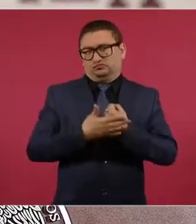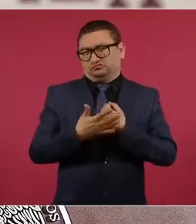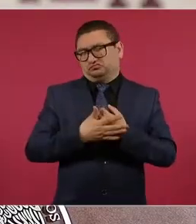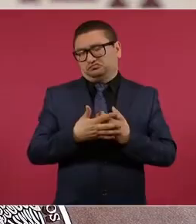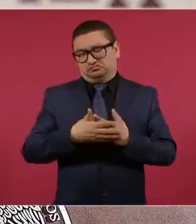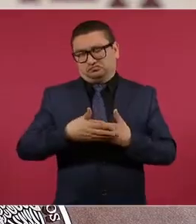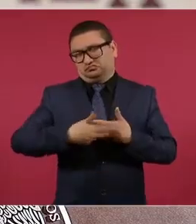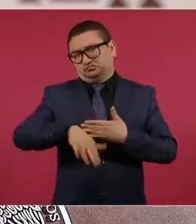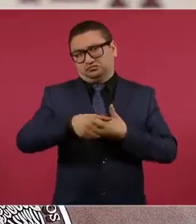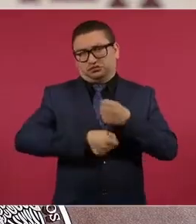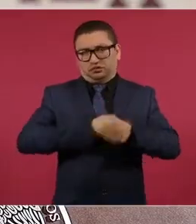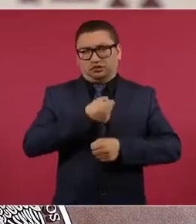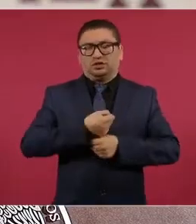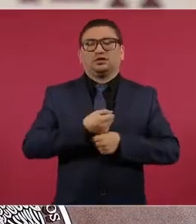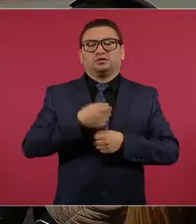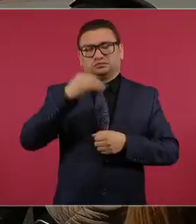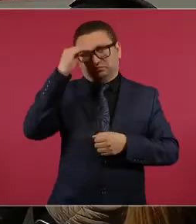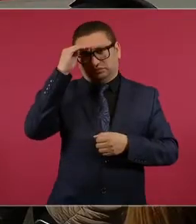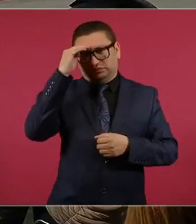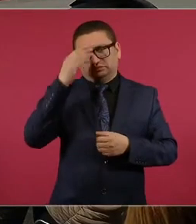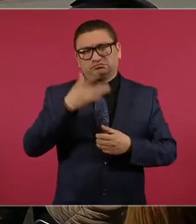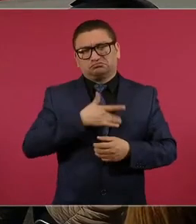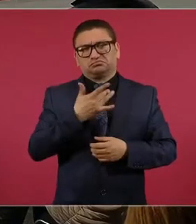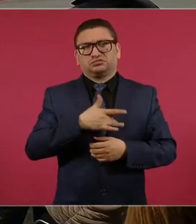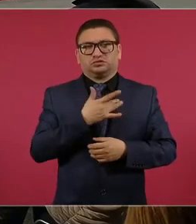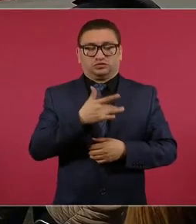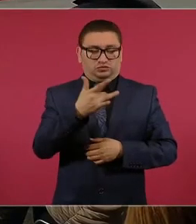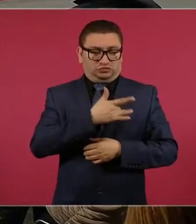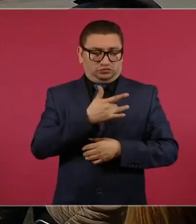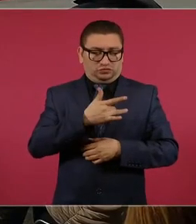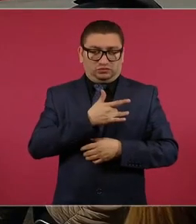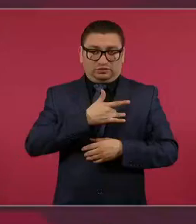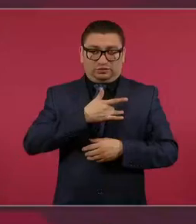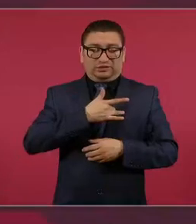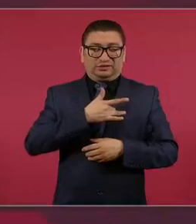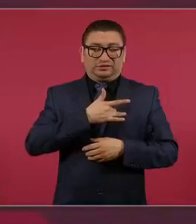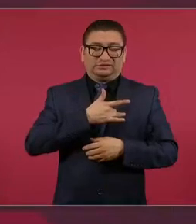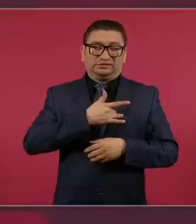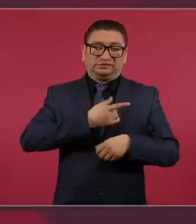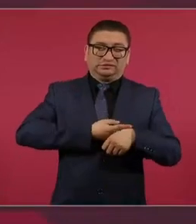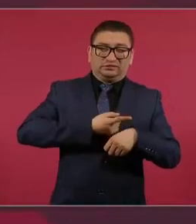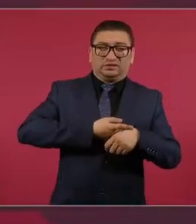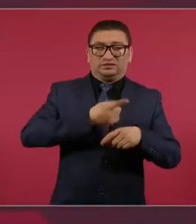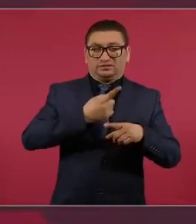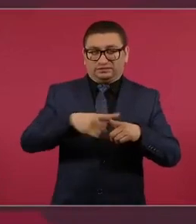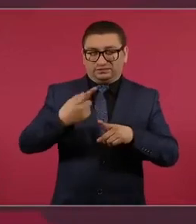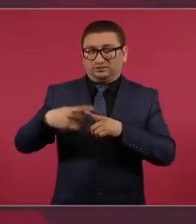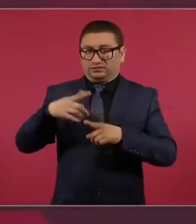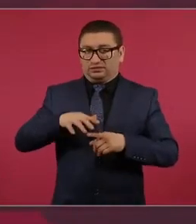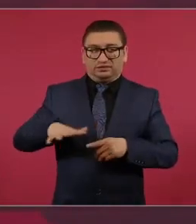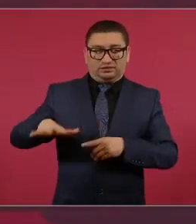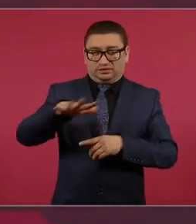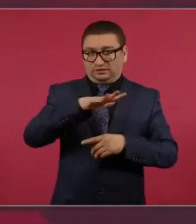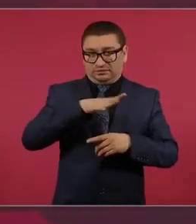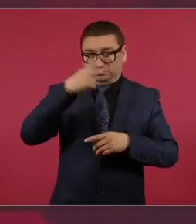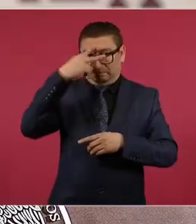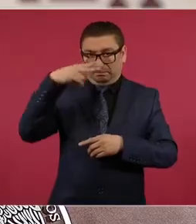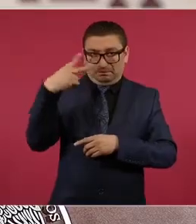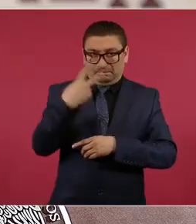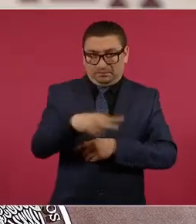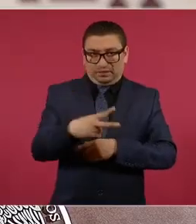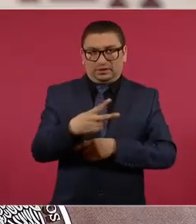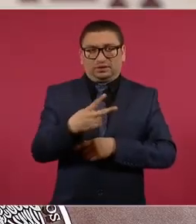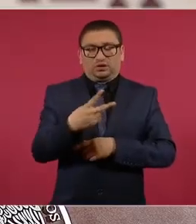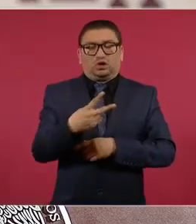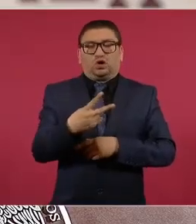eh se prevé que el las cardiopatías en México o los las enfermedades derivadas de problemas